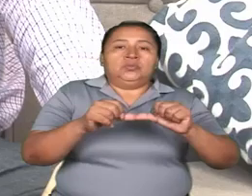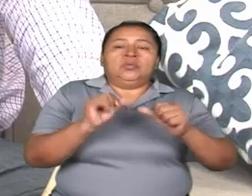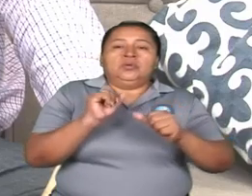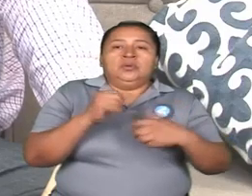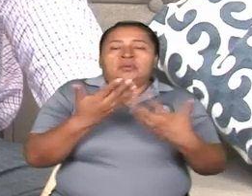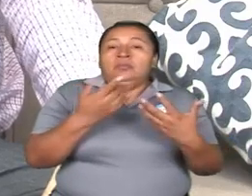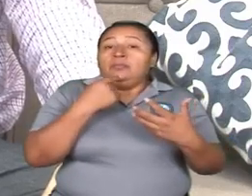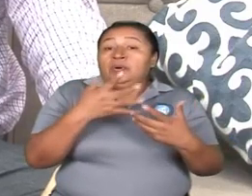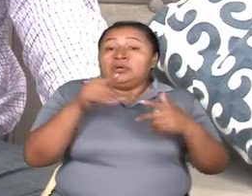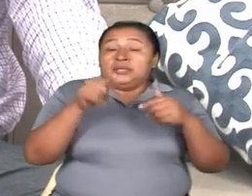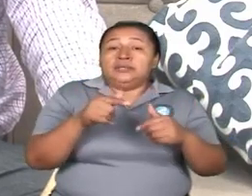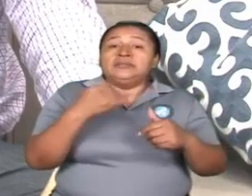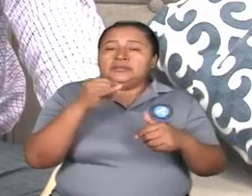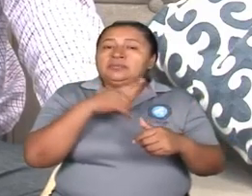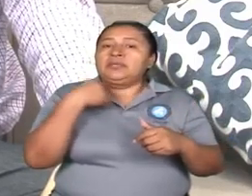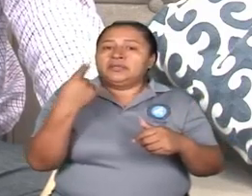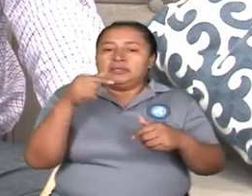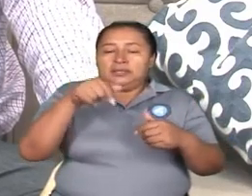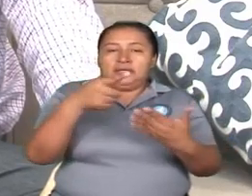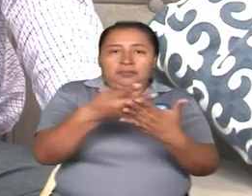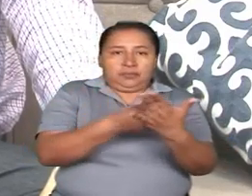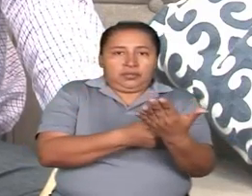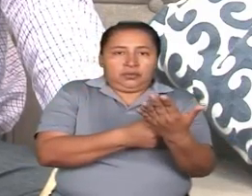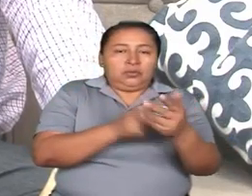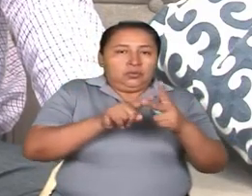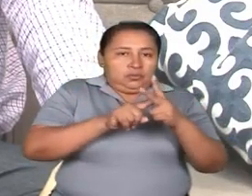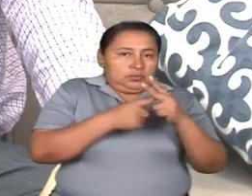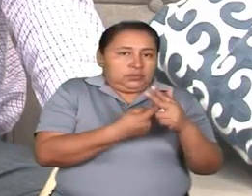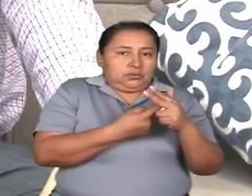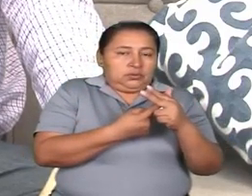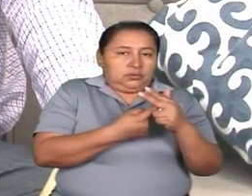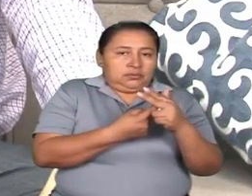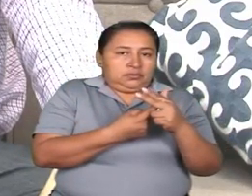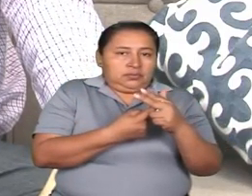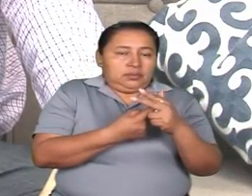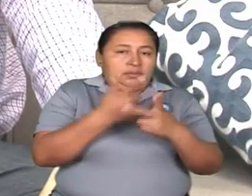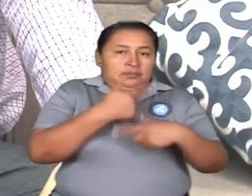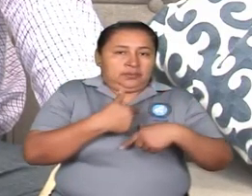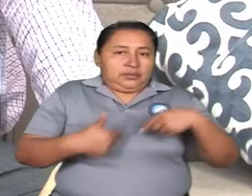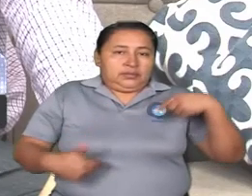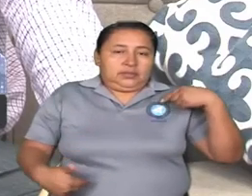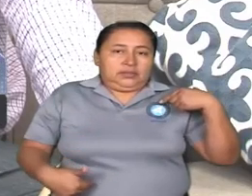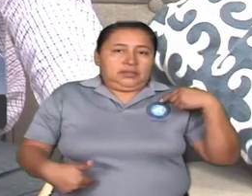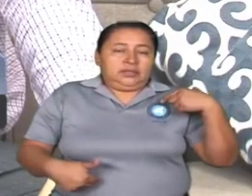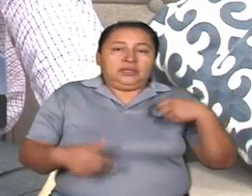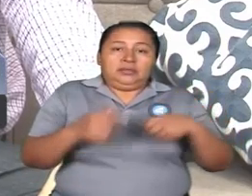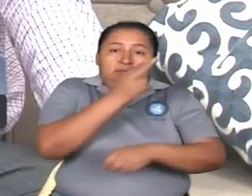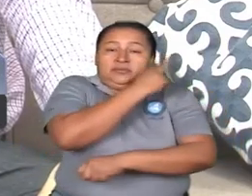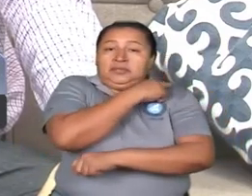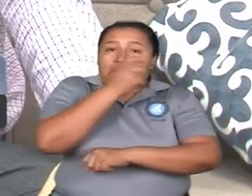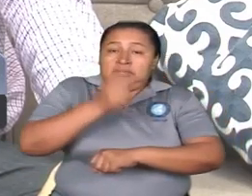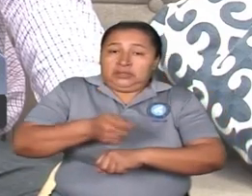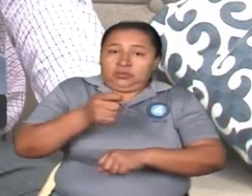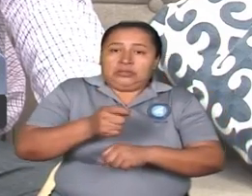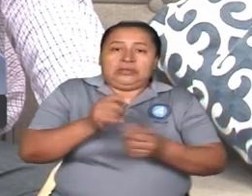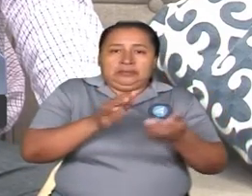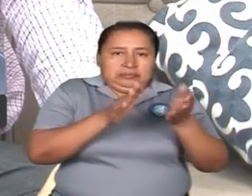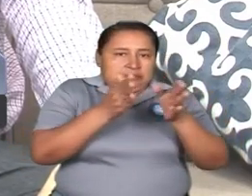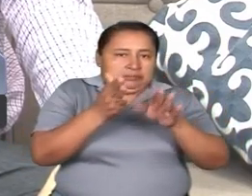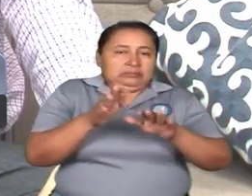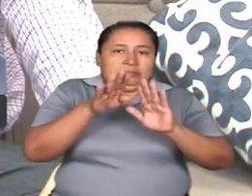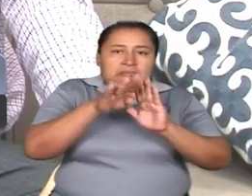sea, porque si bien es cierto, este proyecto lo inició el presidente René Núñez, que en paz descanse,